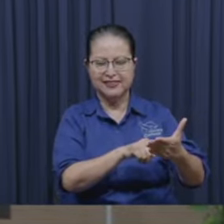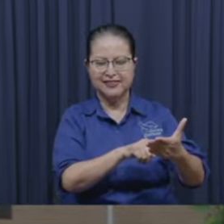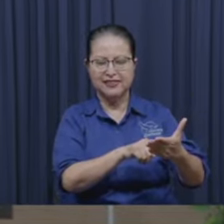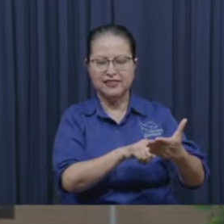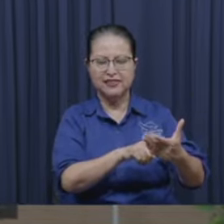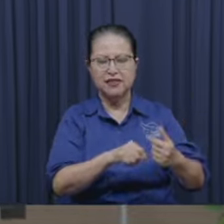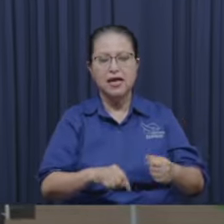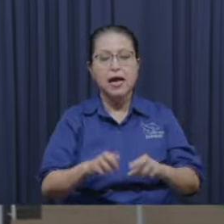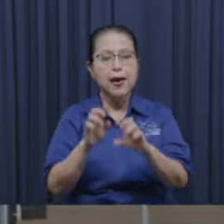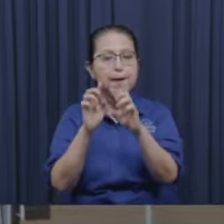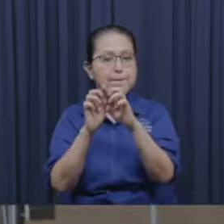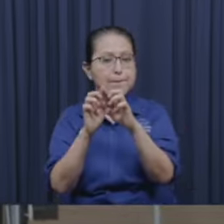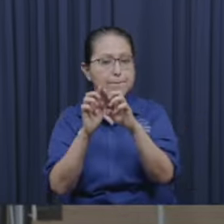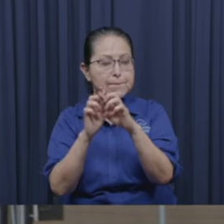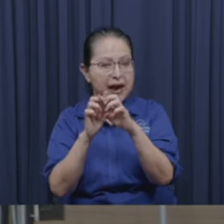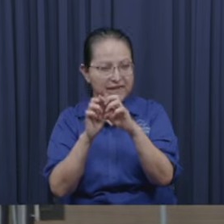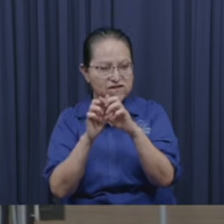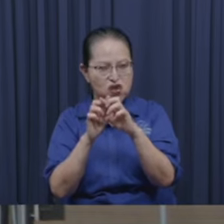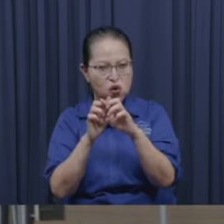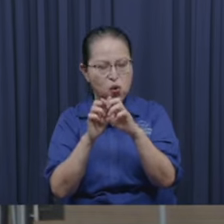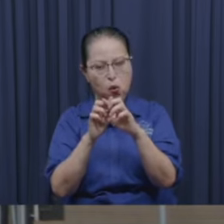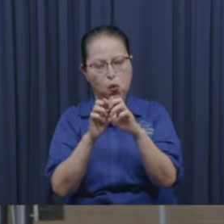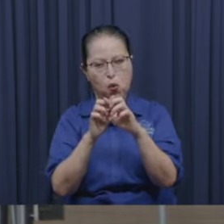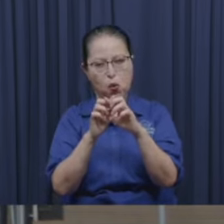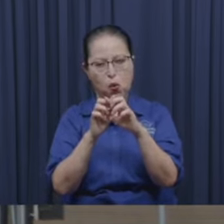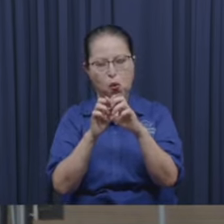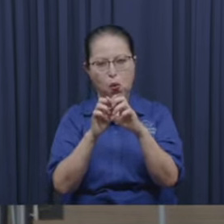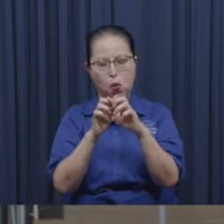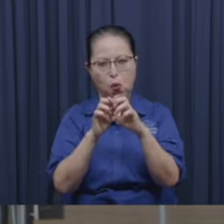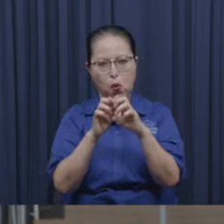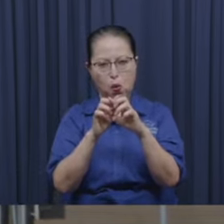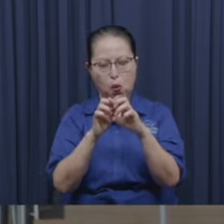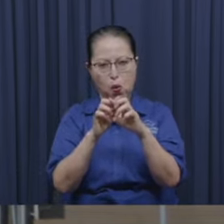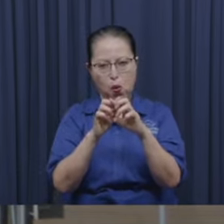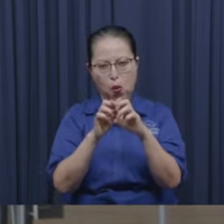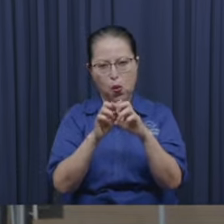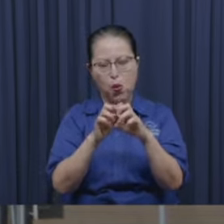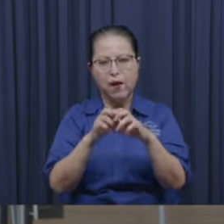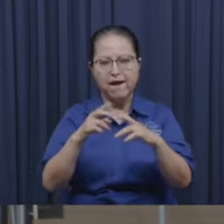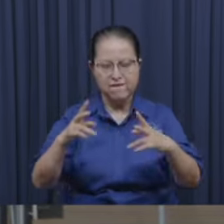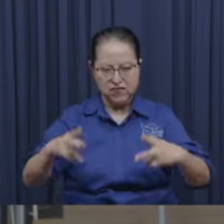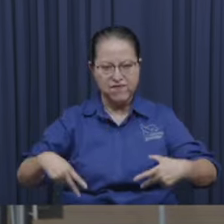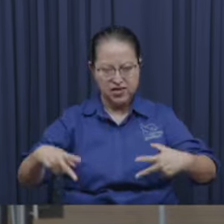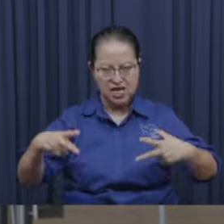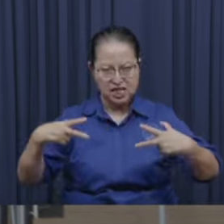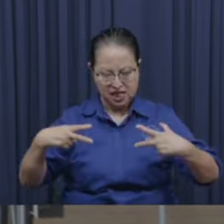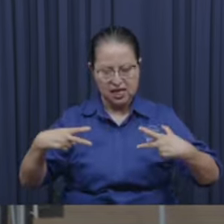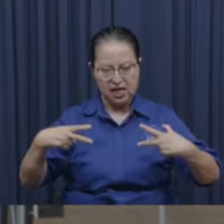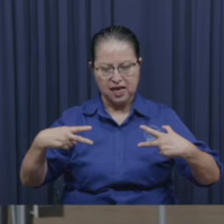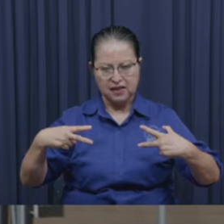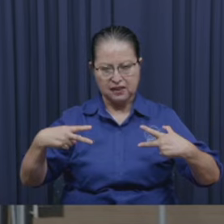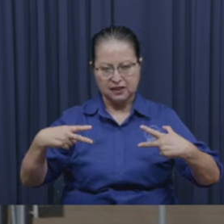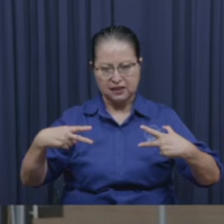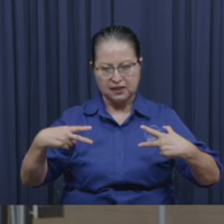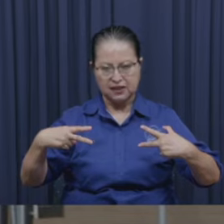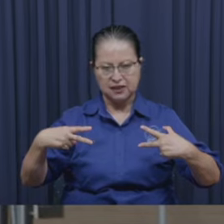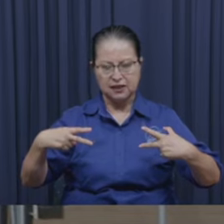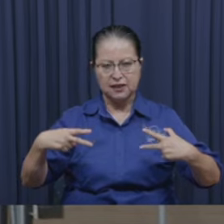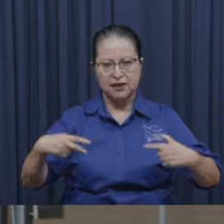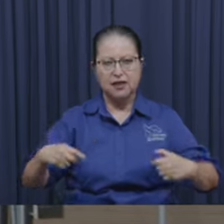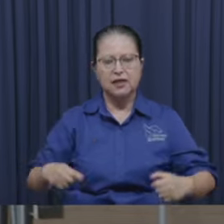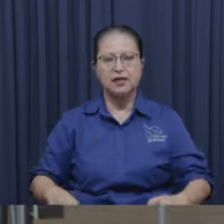Sergio es que Pablo no sabía mire si Pablo no sabía y se puso entre el grupo de vivientes entonces saber cuántos más errores cometió en